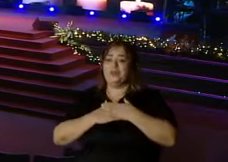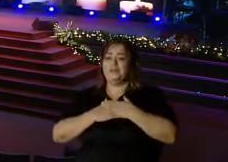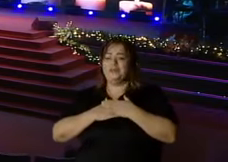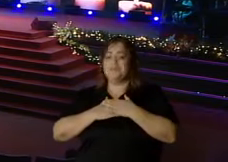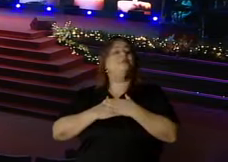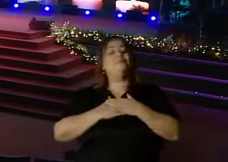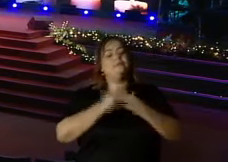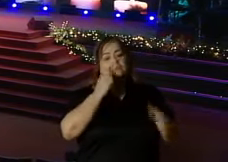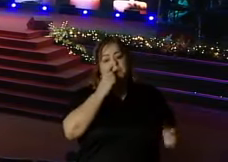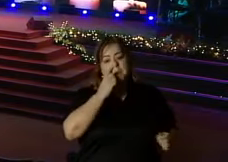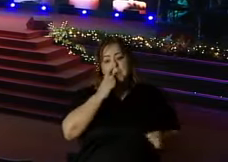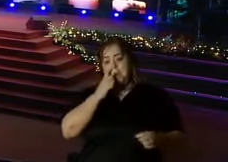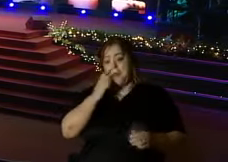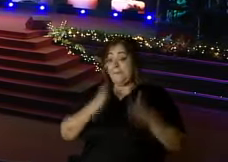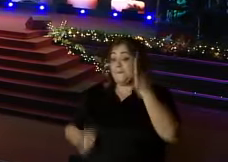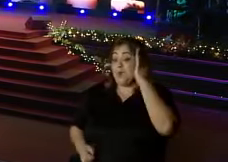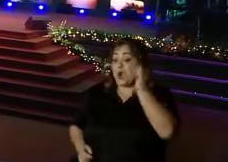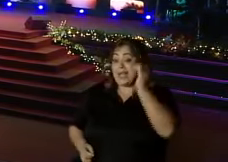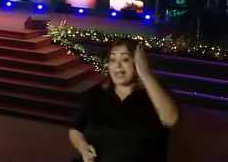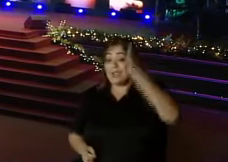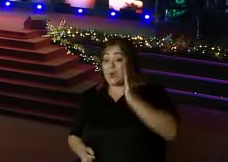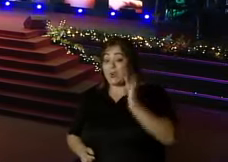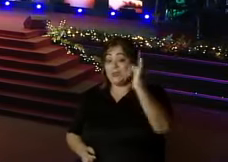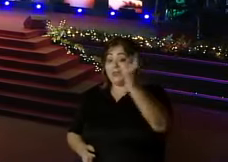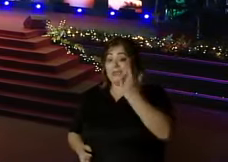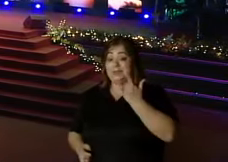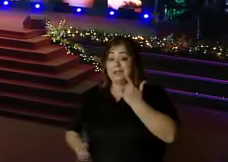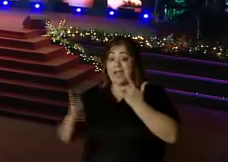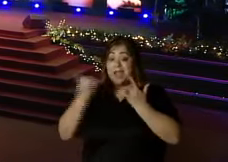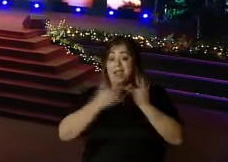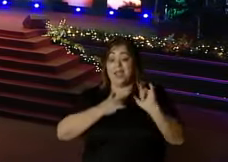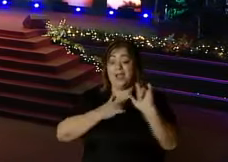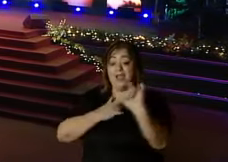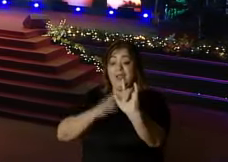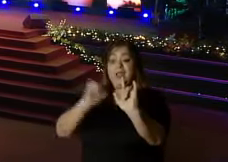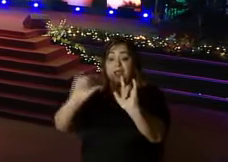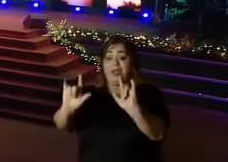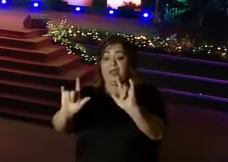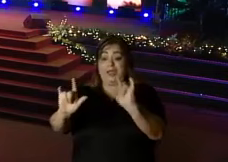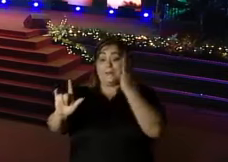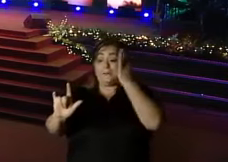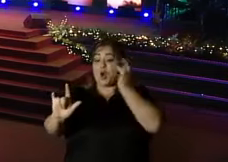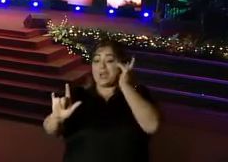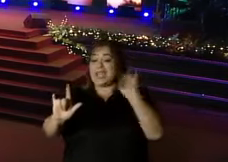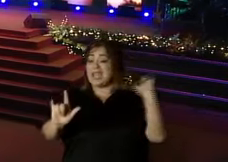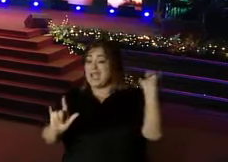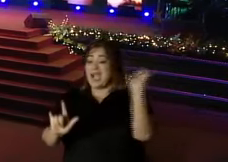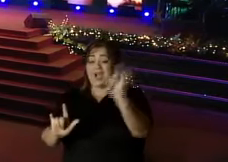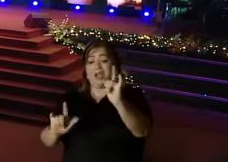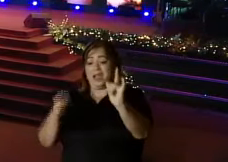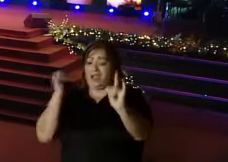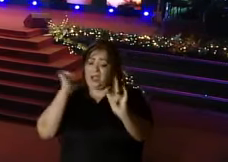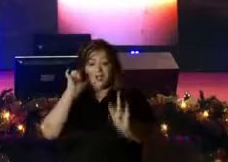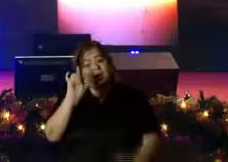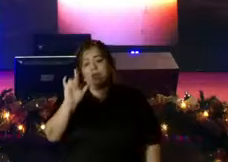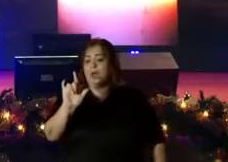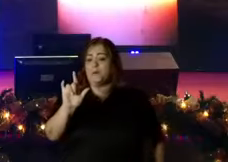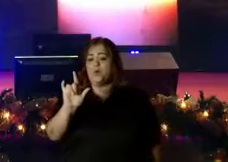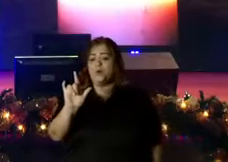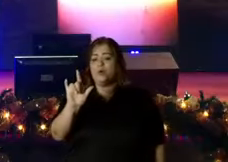amor. Por amor, por amor, por amor, por